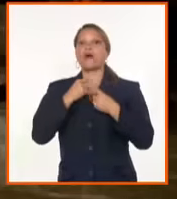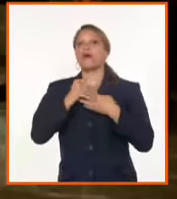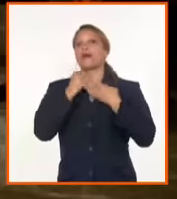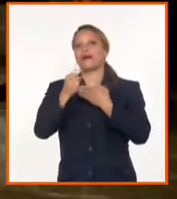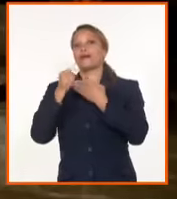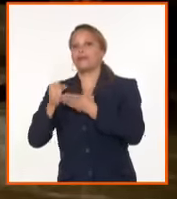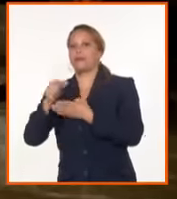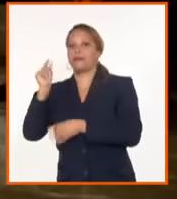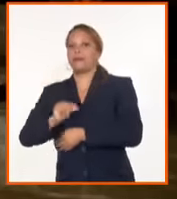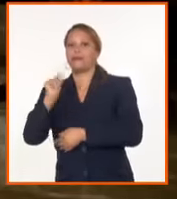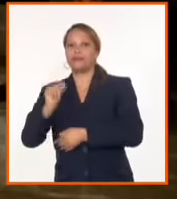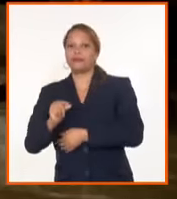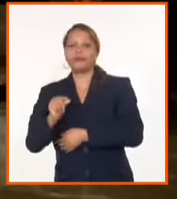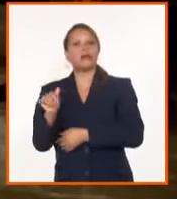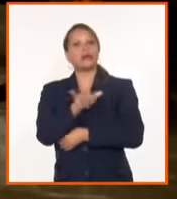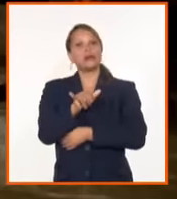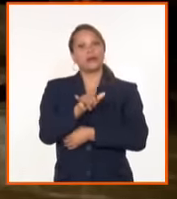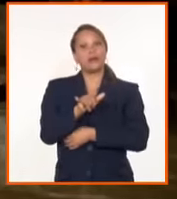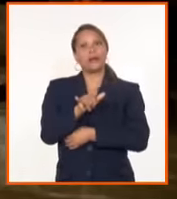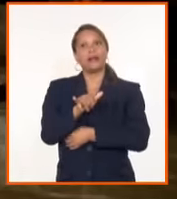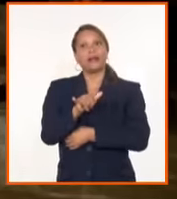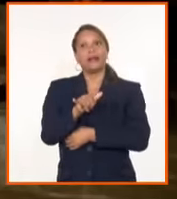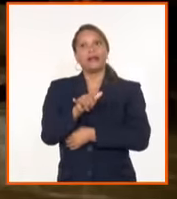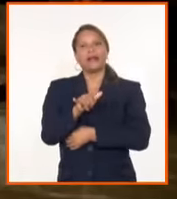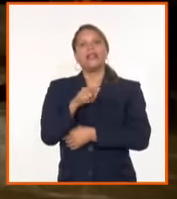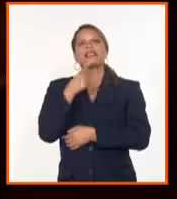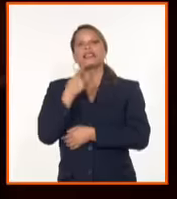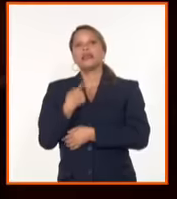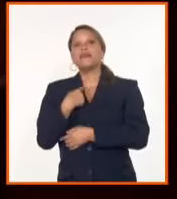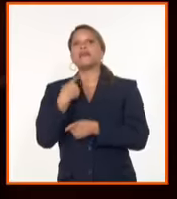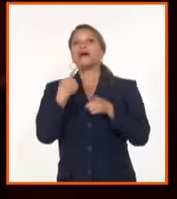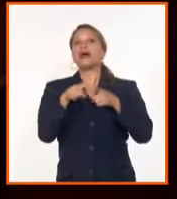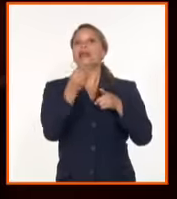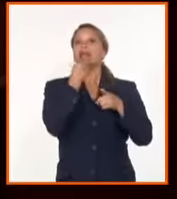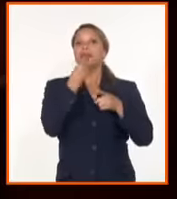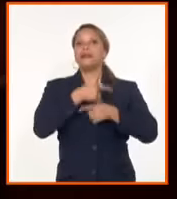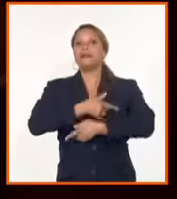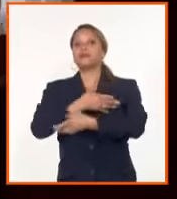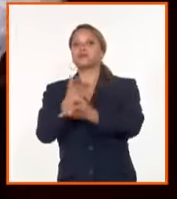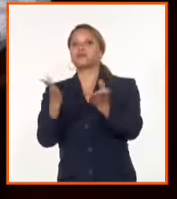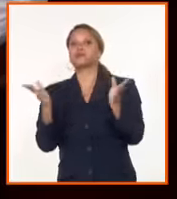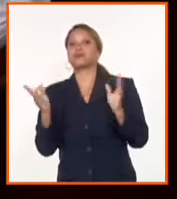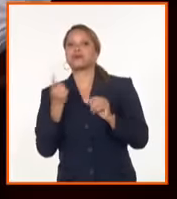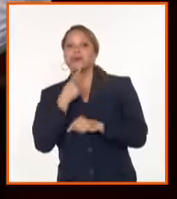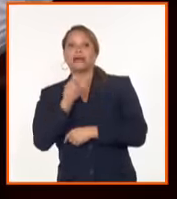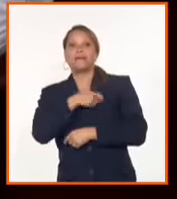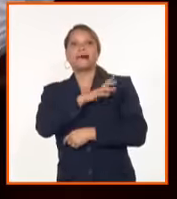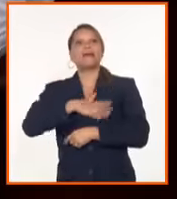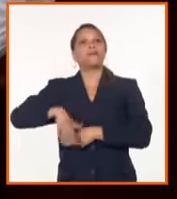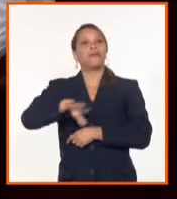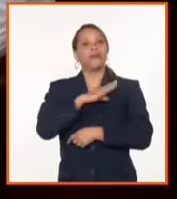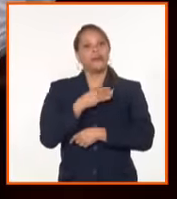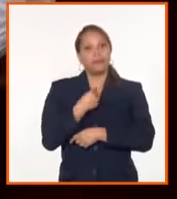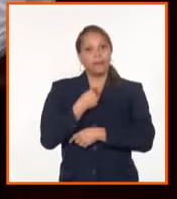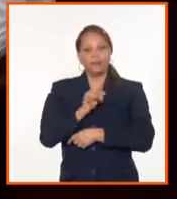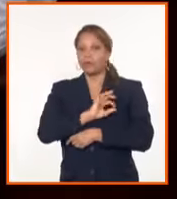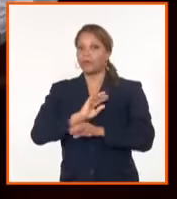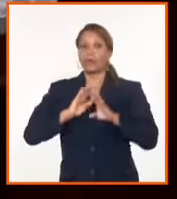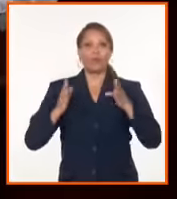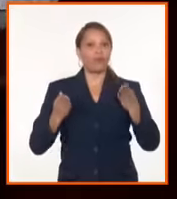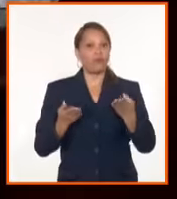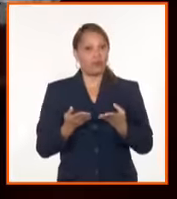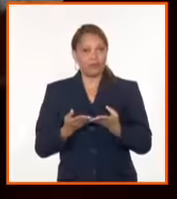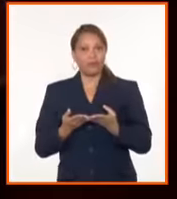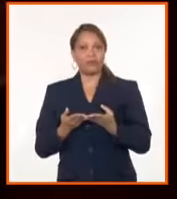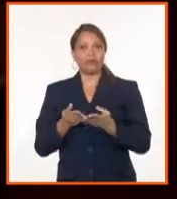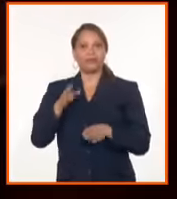personas, tienes que poner una disponibilidad de alimentos para incluso los otros que no van a ser subsidiados.